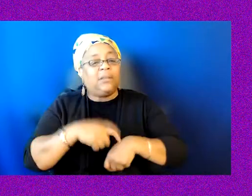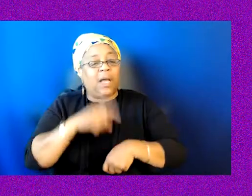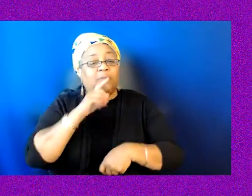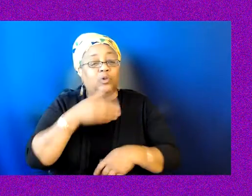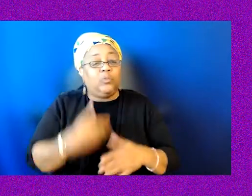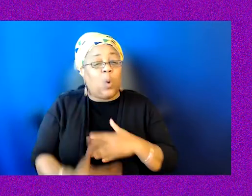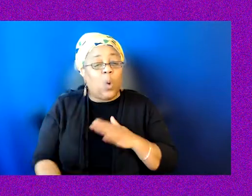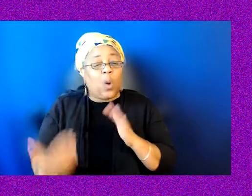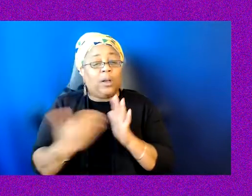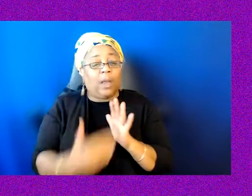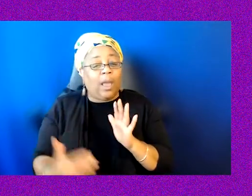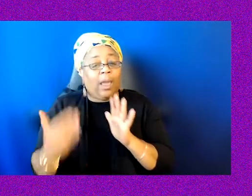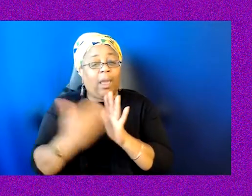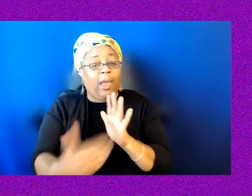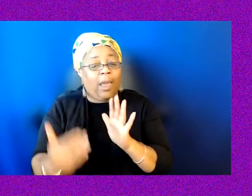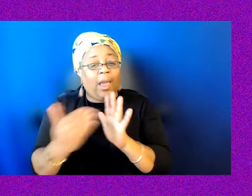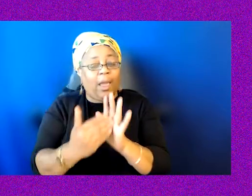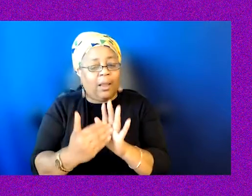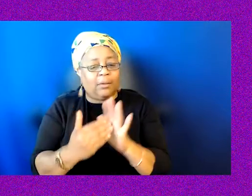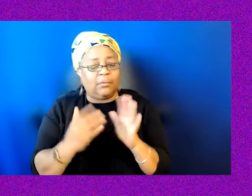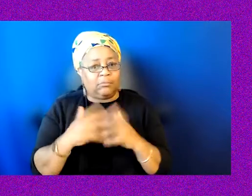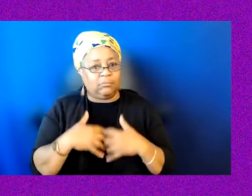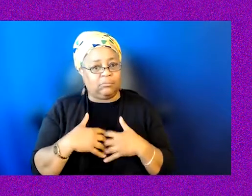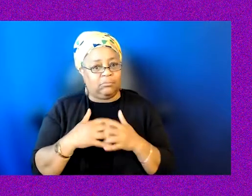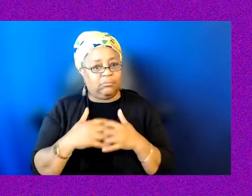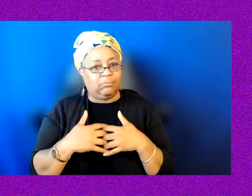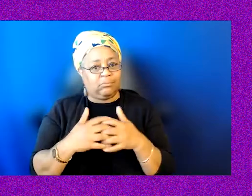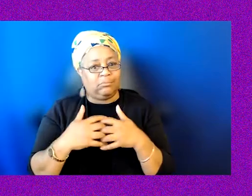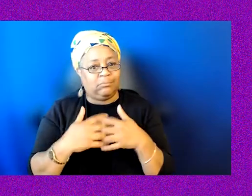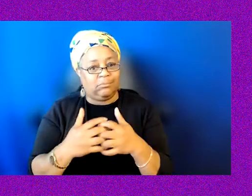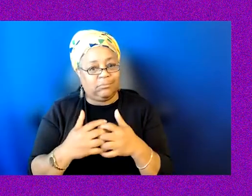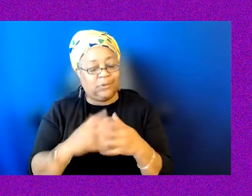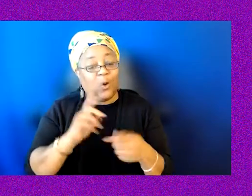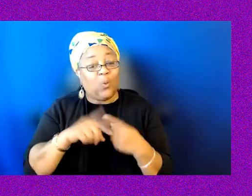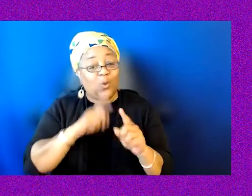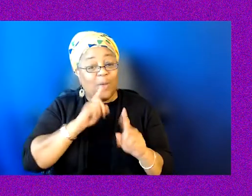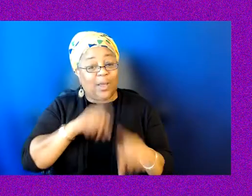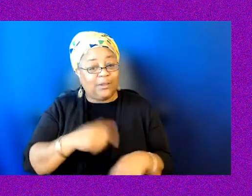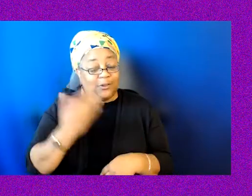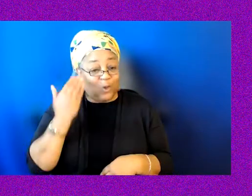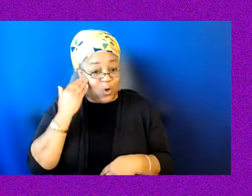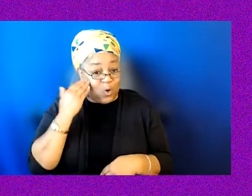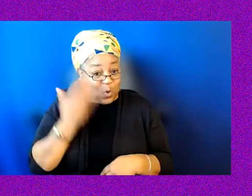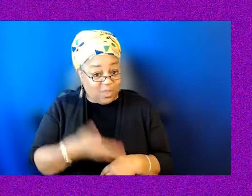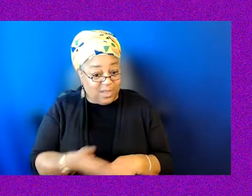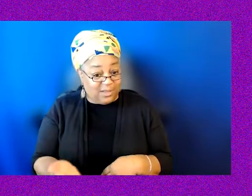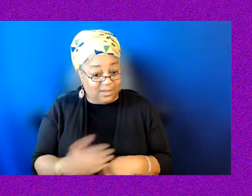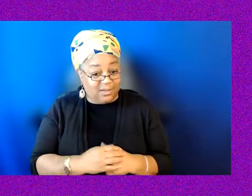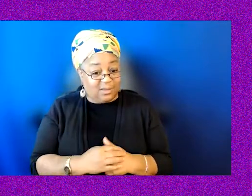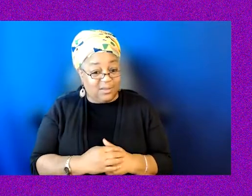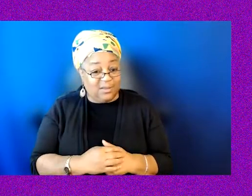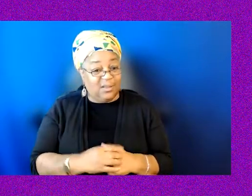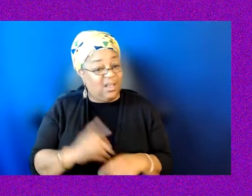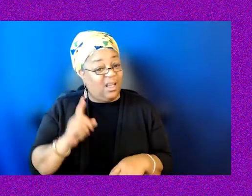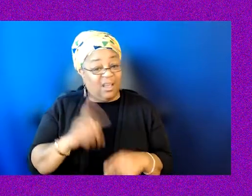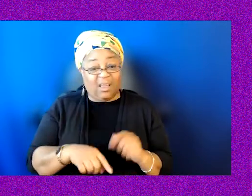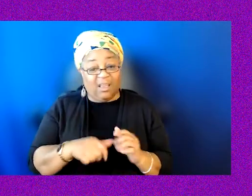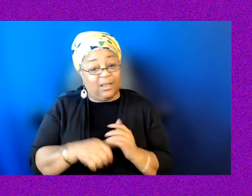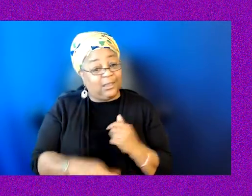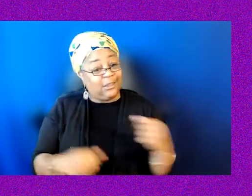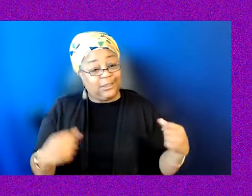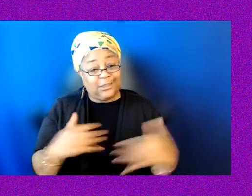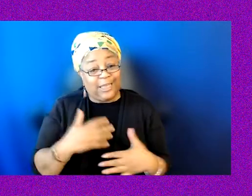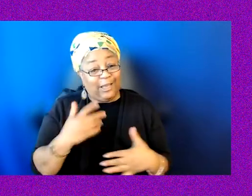veces hemos vuelto a nacer? Y cuando responda, van a saber esto.